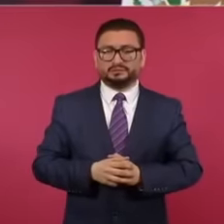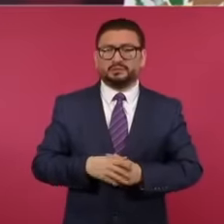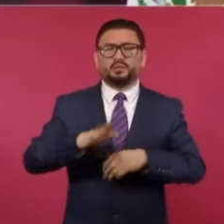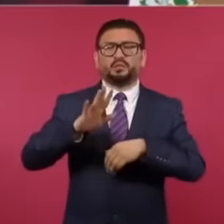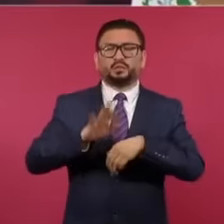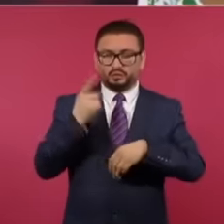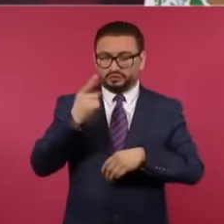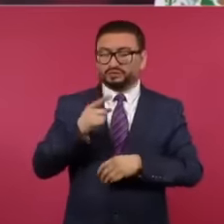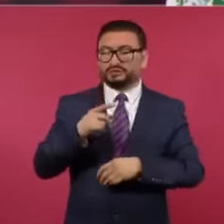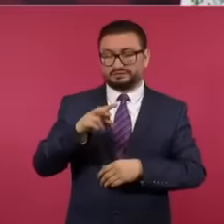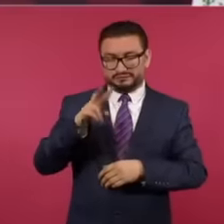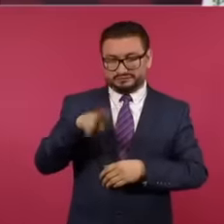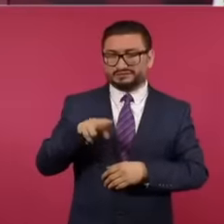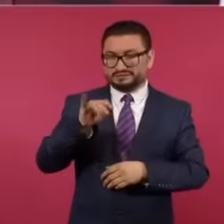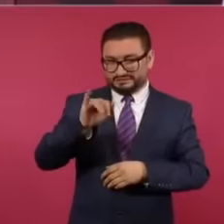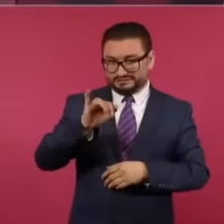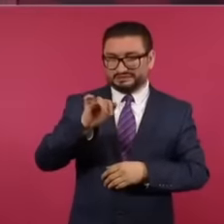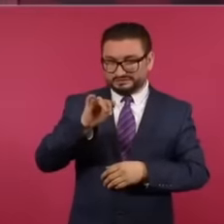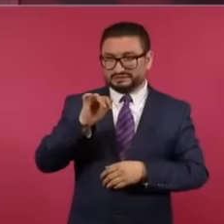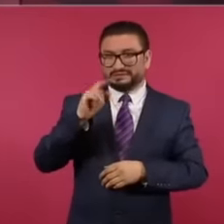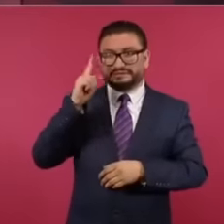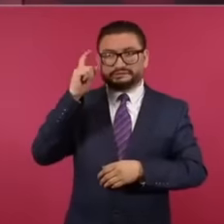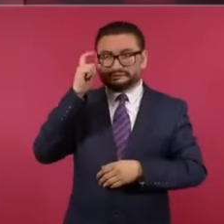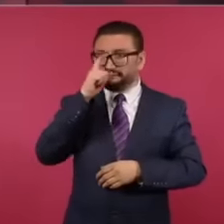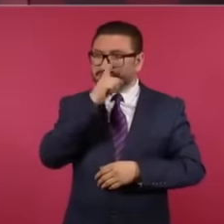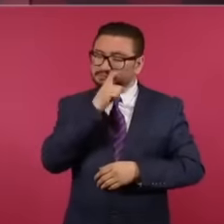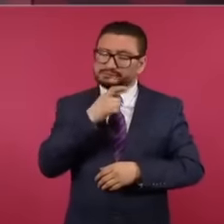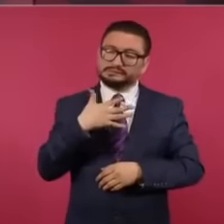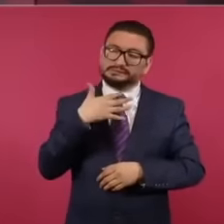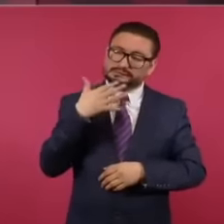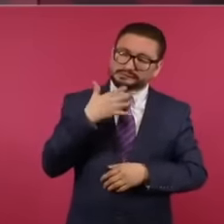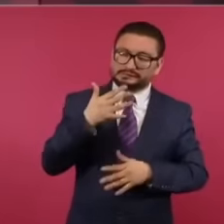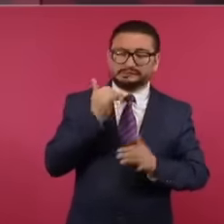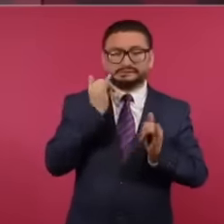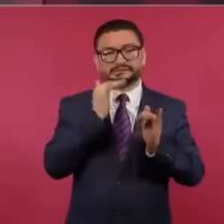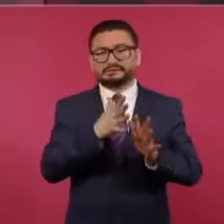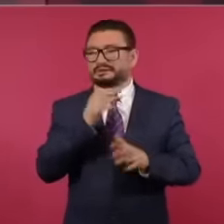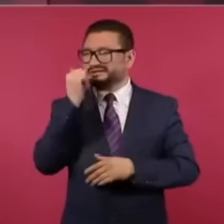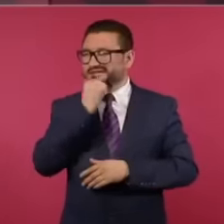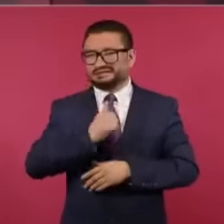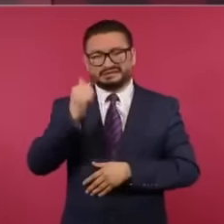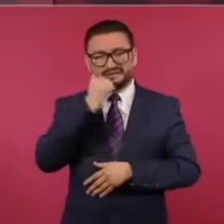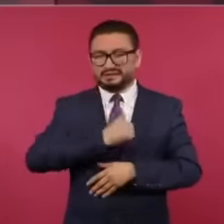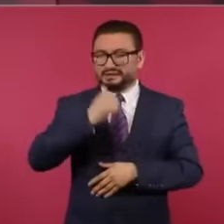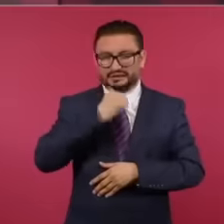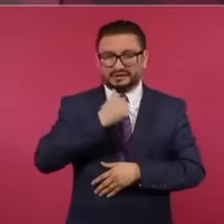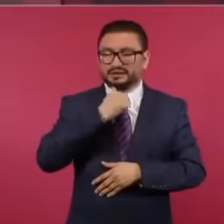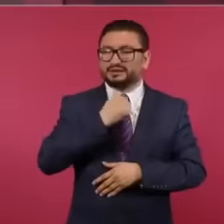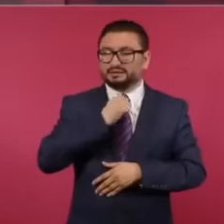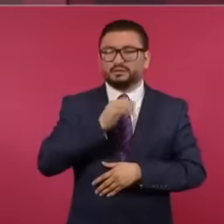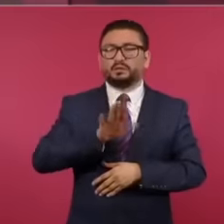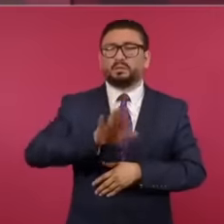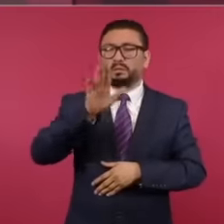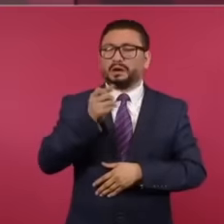porque sí, los dados estaban cargados, siempre. Y las cartas estaban